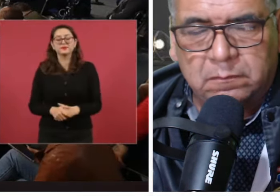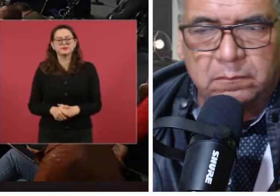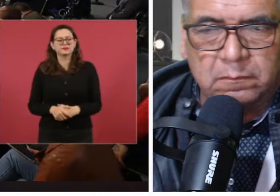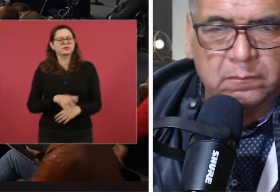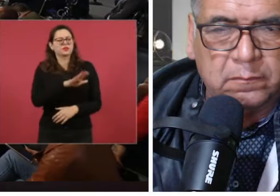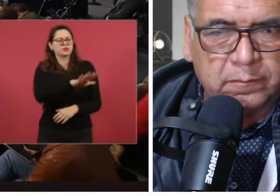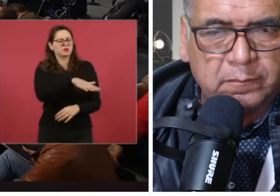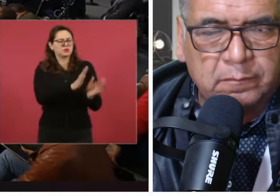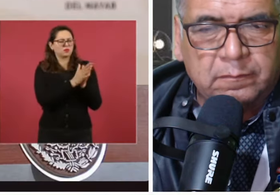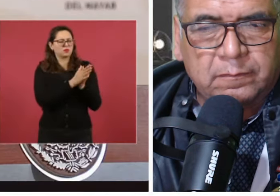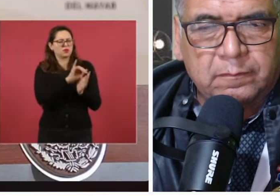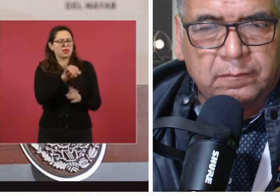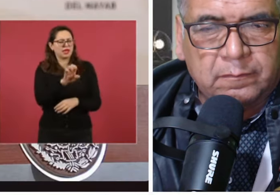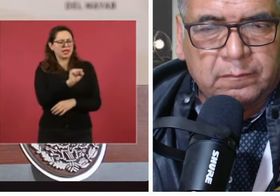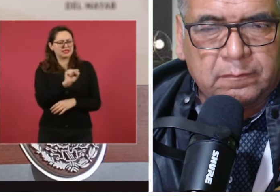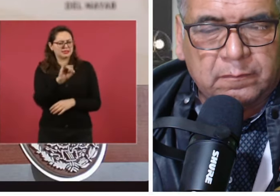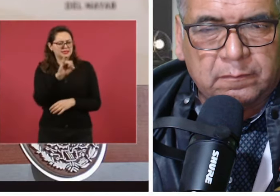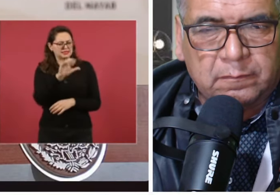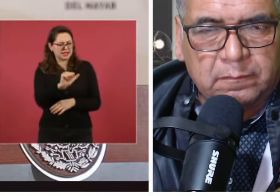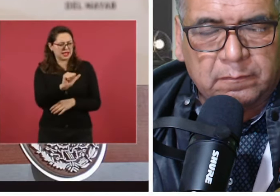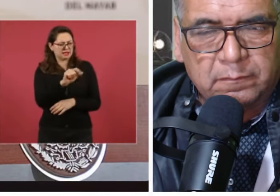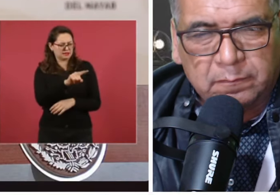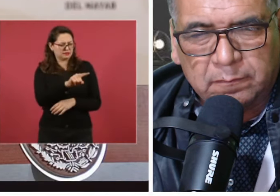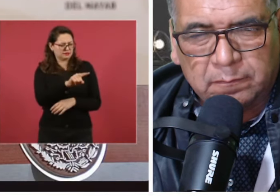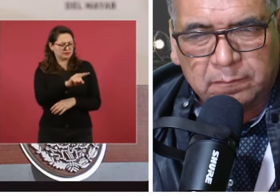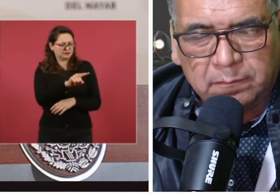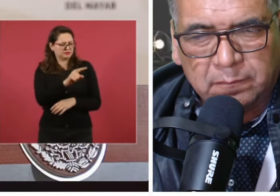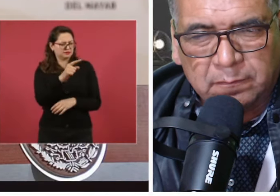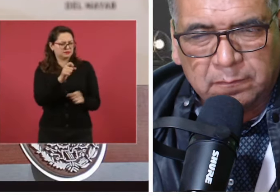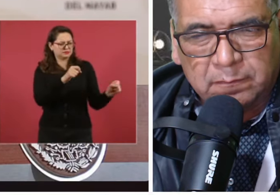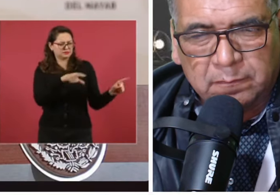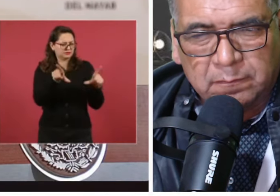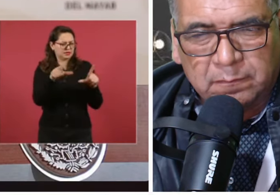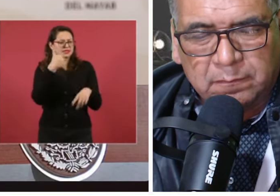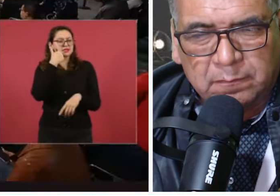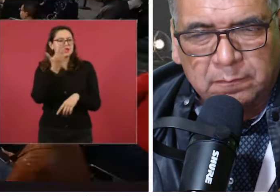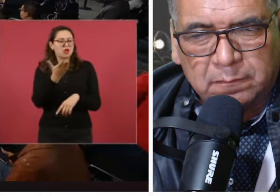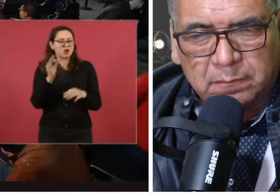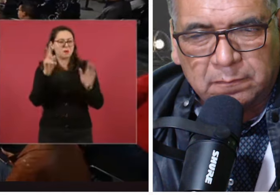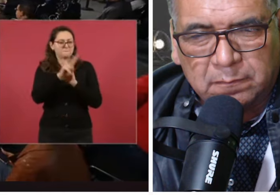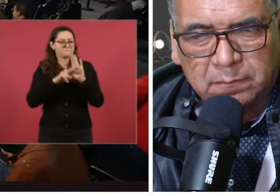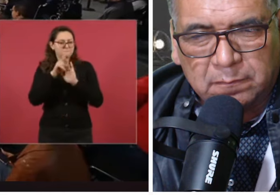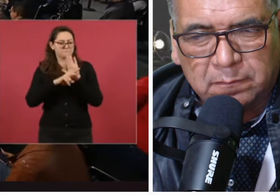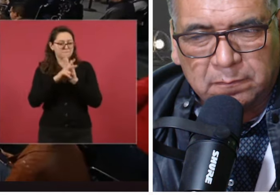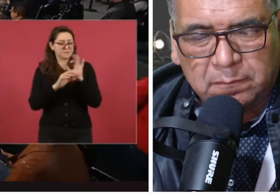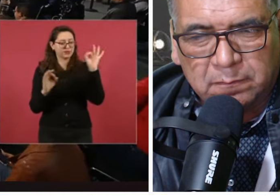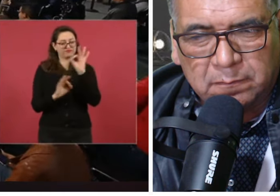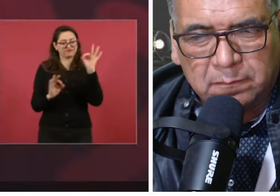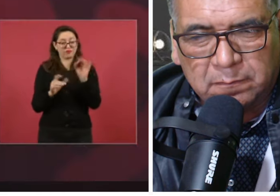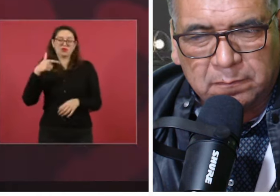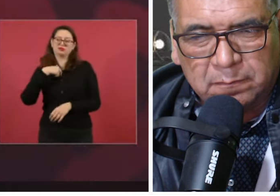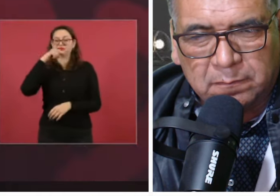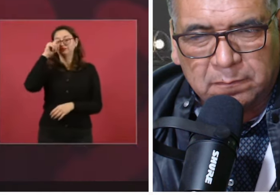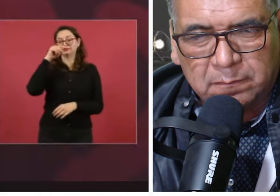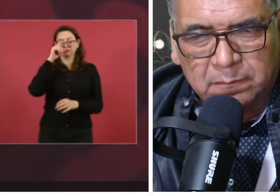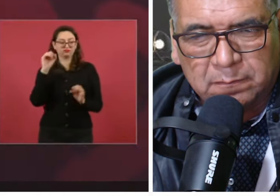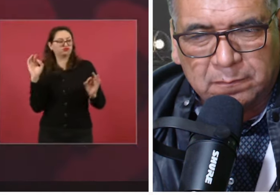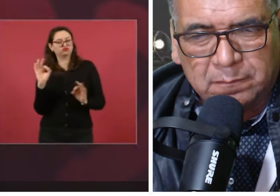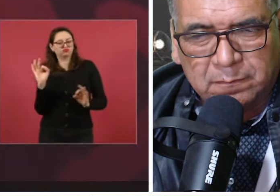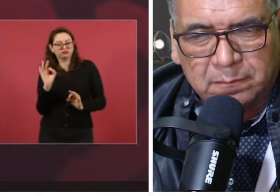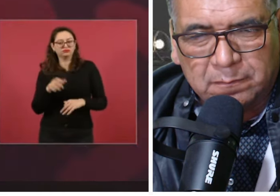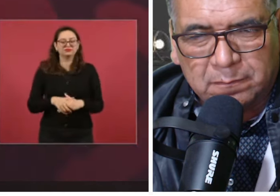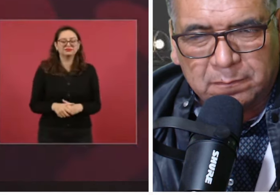a Jesse. Quería subir en TikTok, que ahora ya me creo mucho, TikTok.